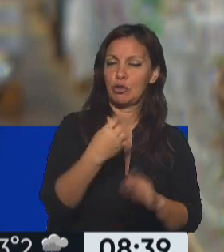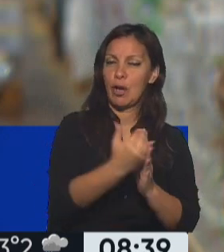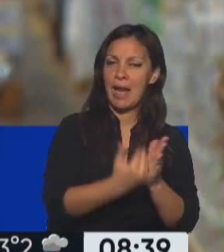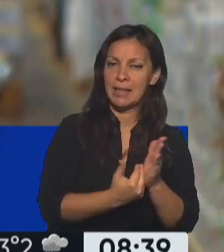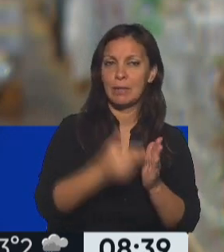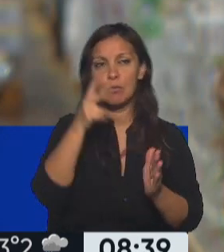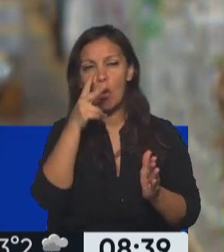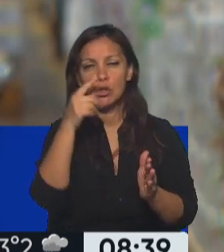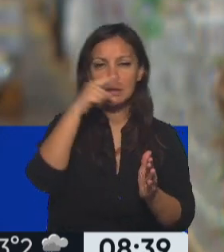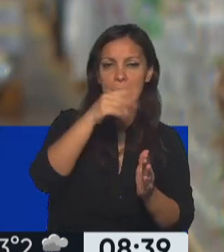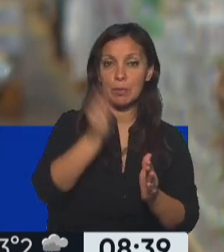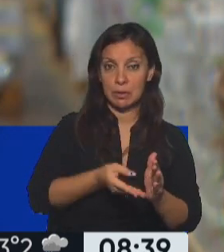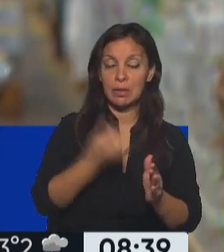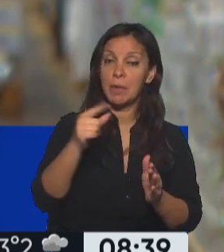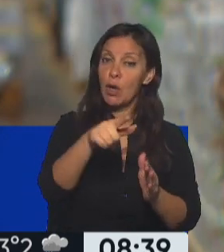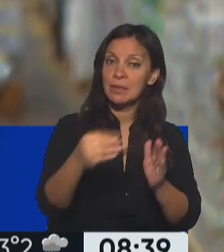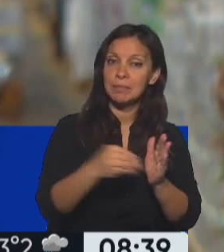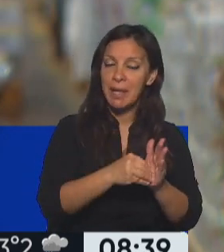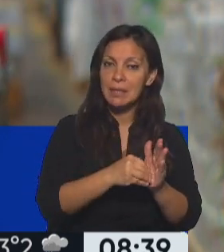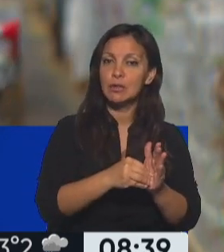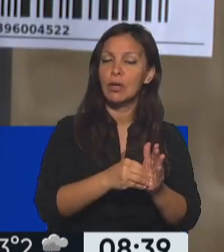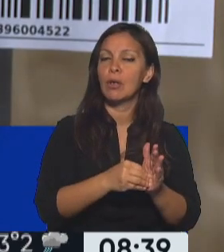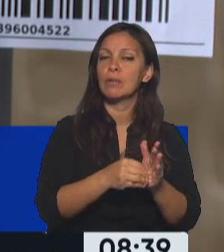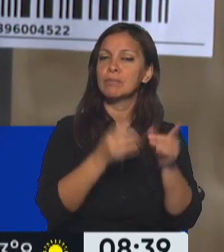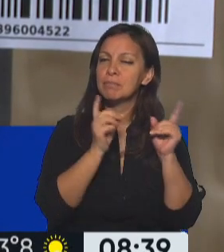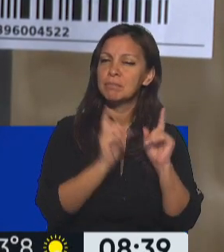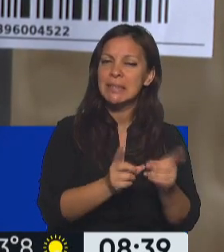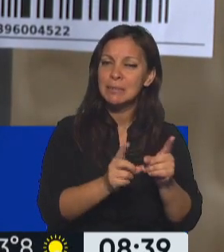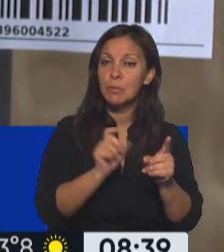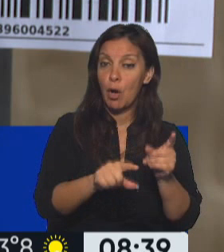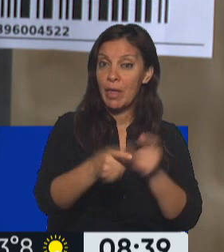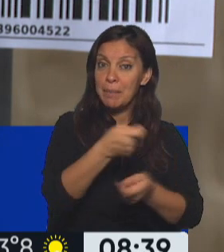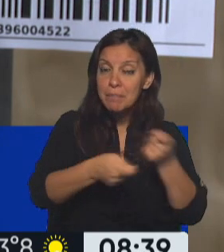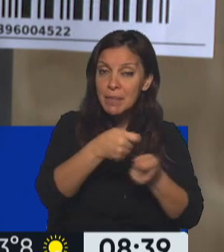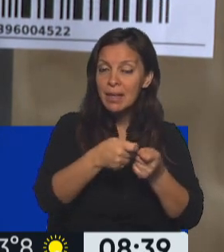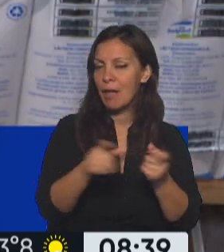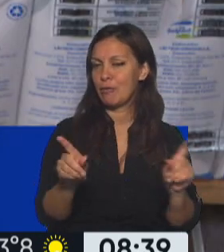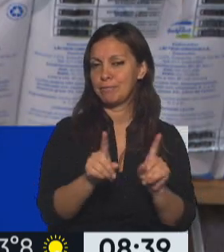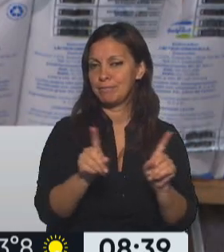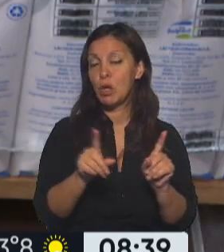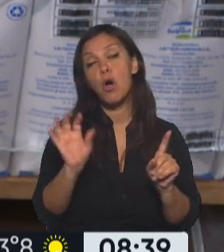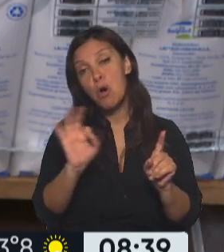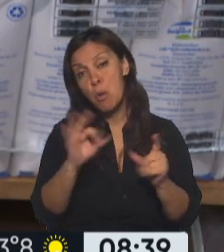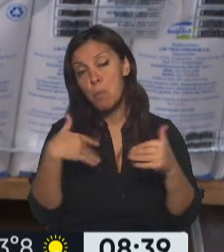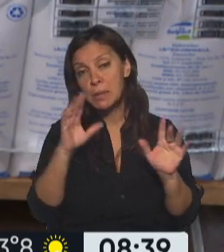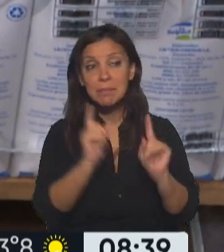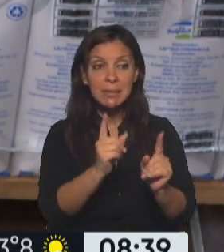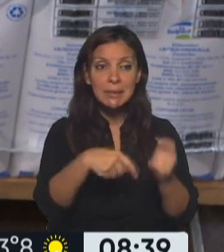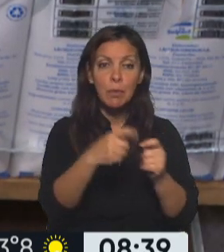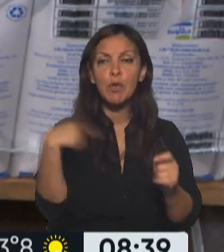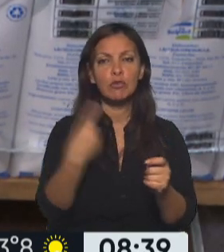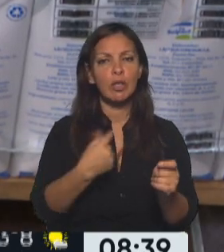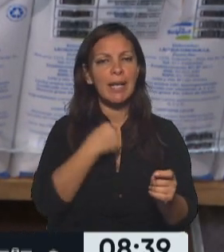nosotros consideremos que ese precio igualmente no sigue siendo el del mercado, o quizás es el del mercado, pero queremos ser el mejor precio del